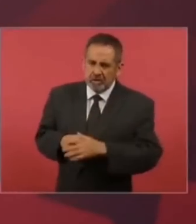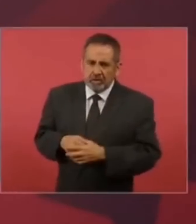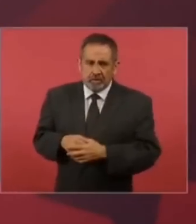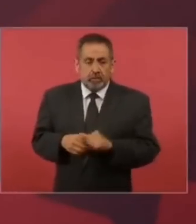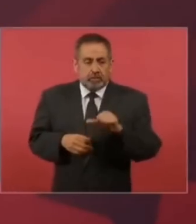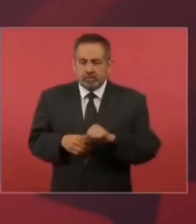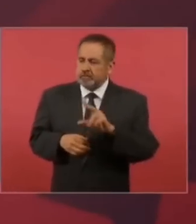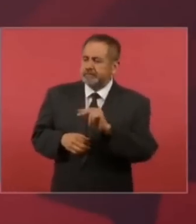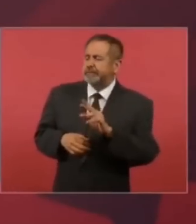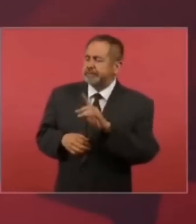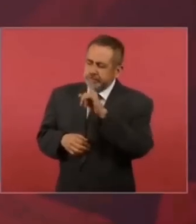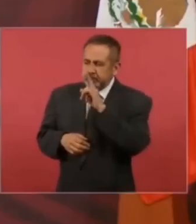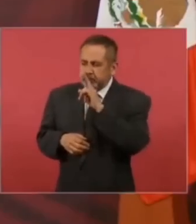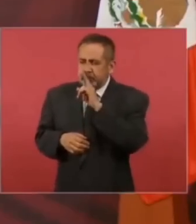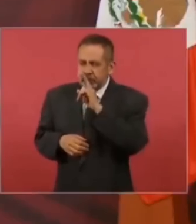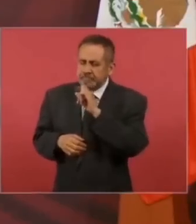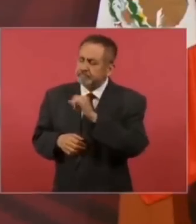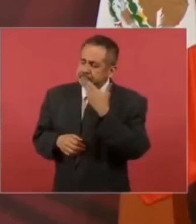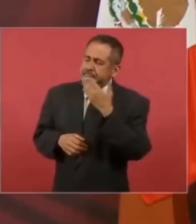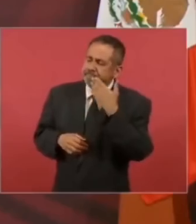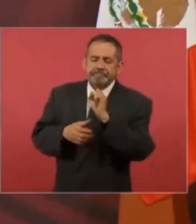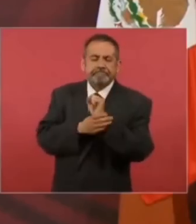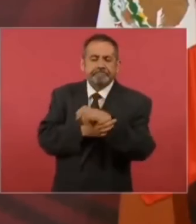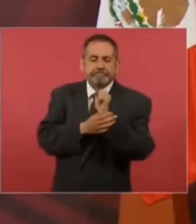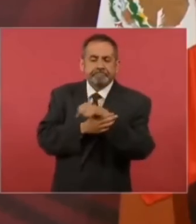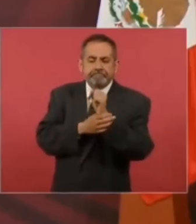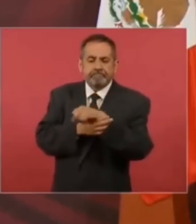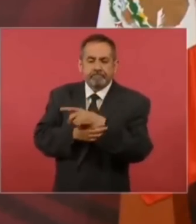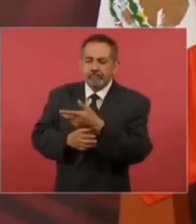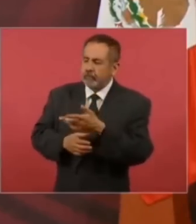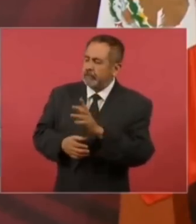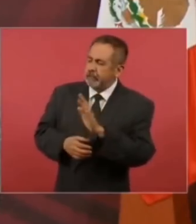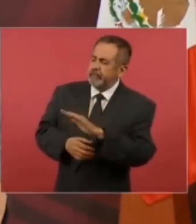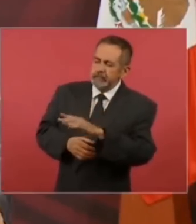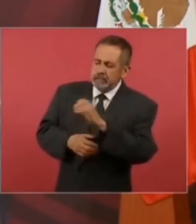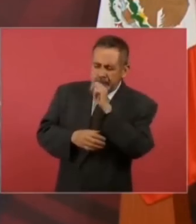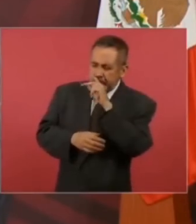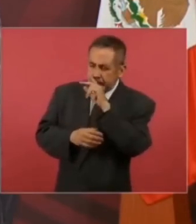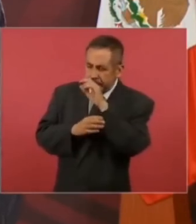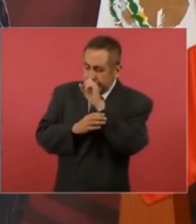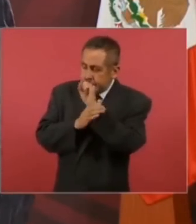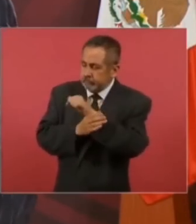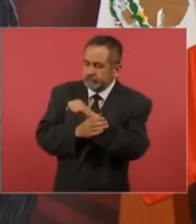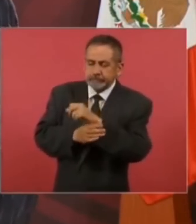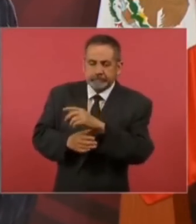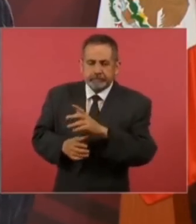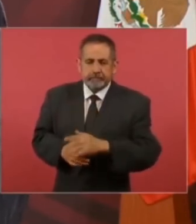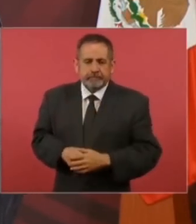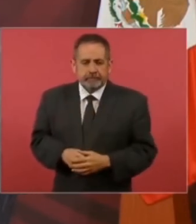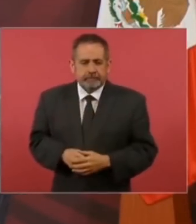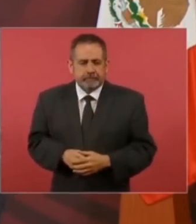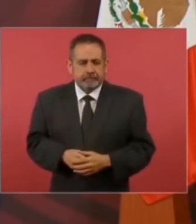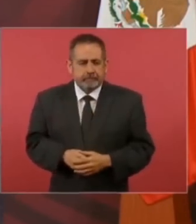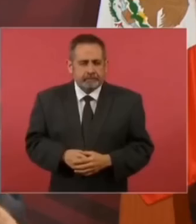cascada donde se iban a beneficiar muchos que se han amparado para no pagar impuesto, basándose al proyecto